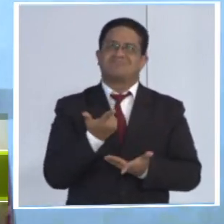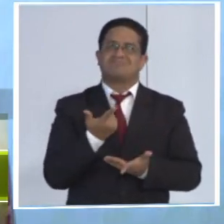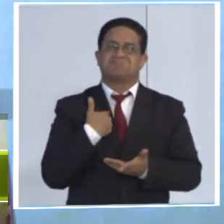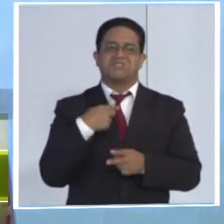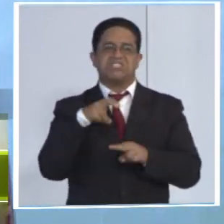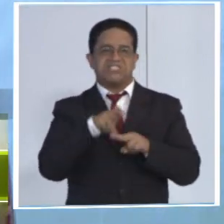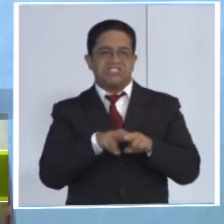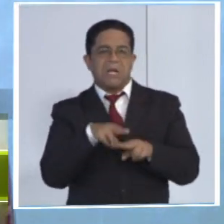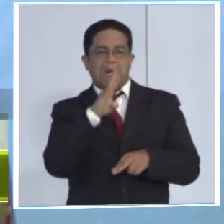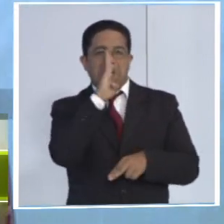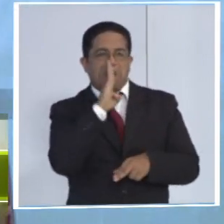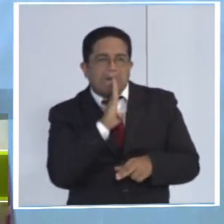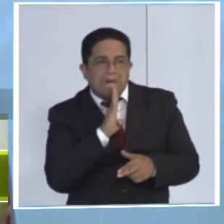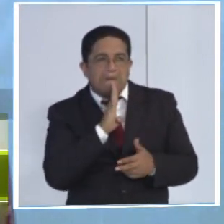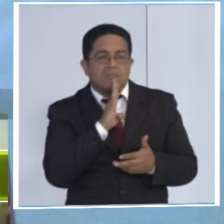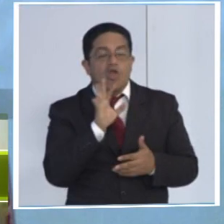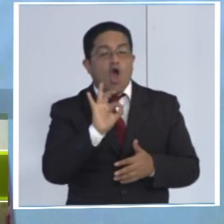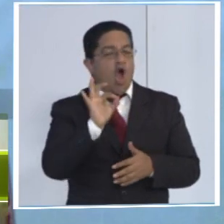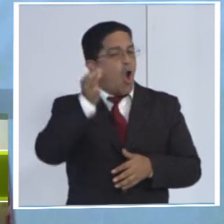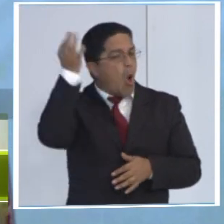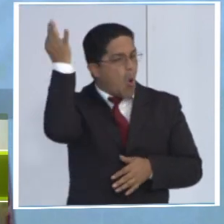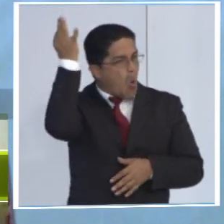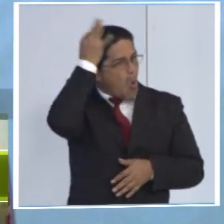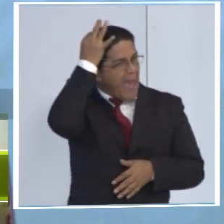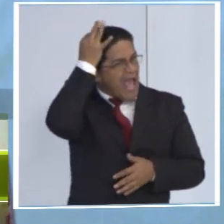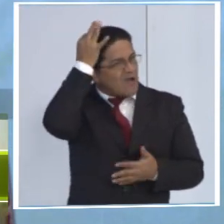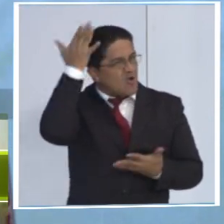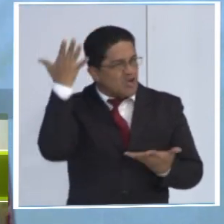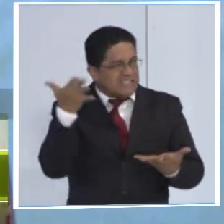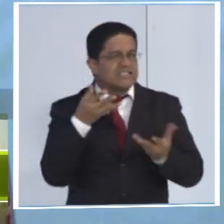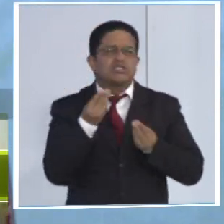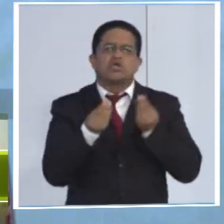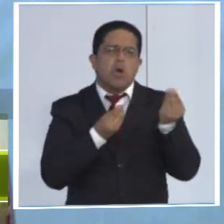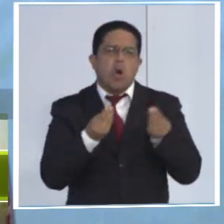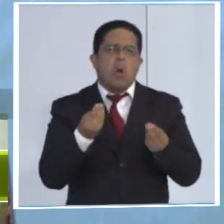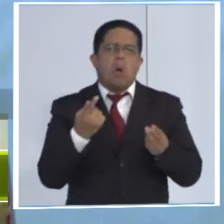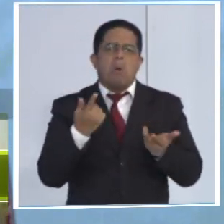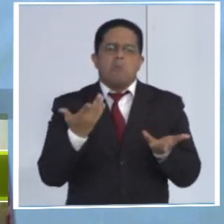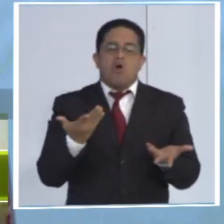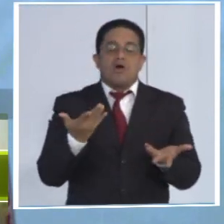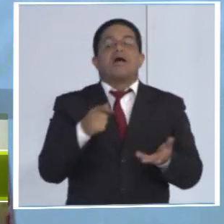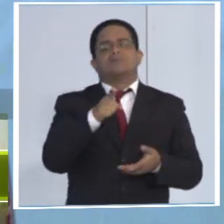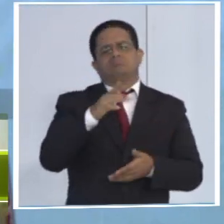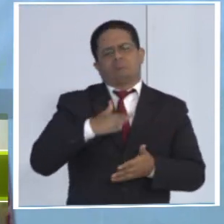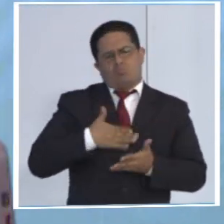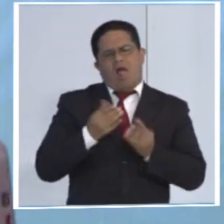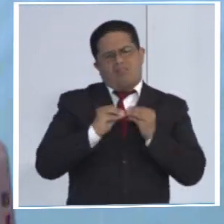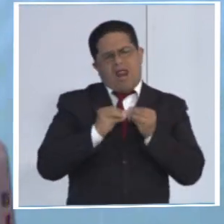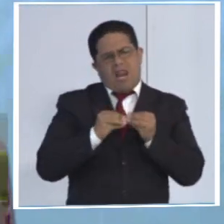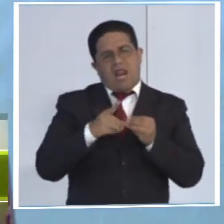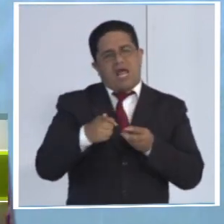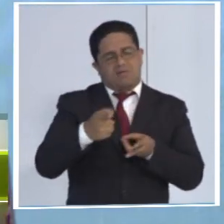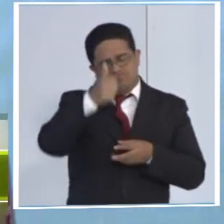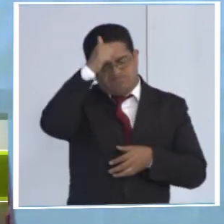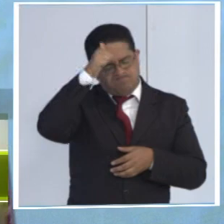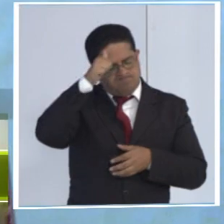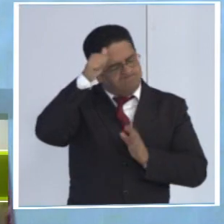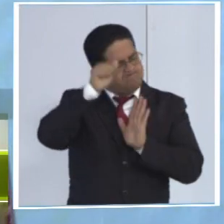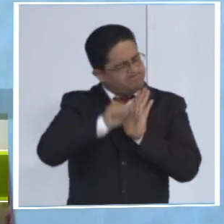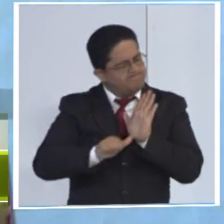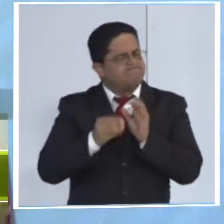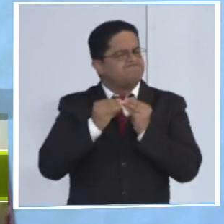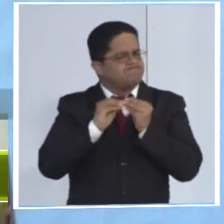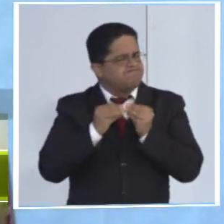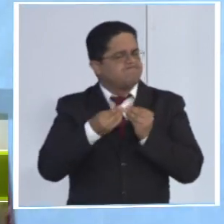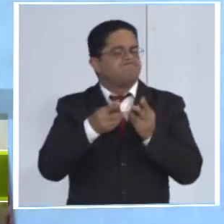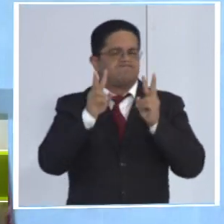Me va a quedar un orificio, ¿de qué tamaño es? Eso, ¿cómo lo voy a llevar? Ok, eso se puede reconstruir, se puede hacer una cirugía reconstructiva realmente con